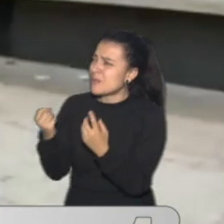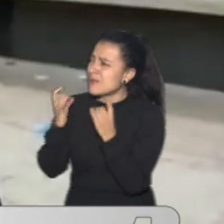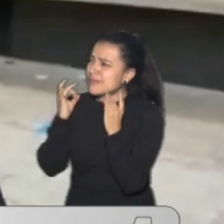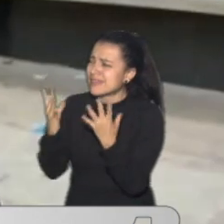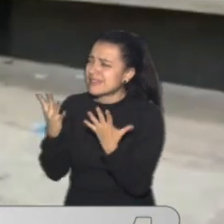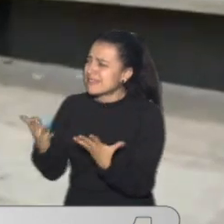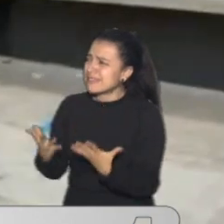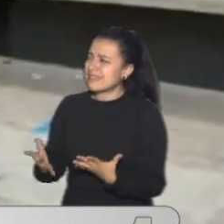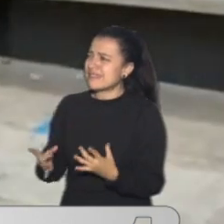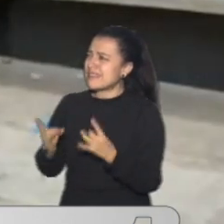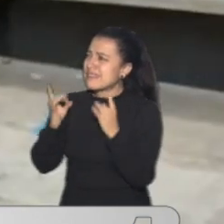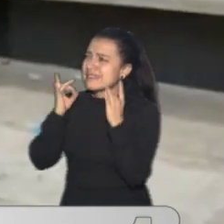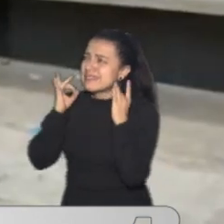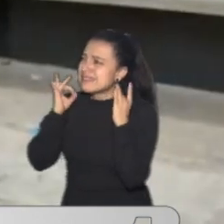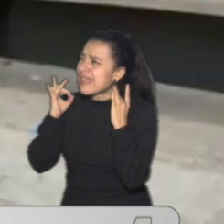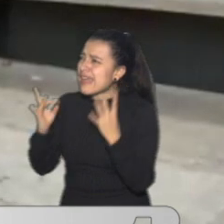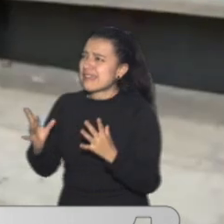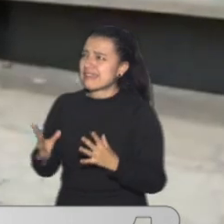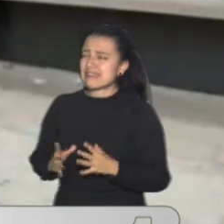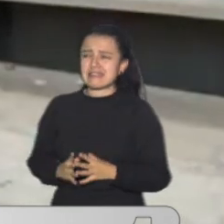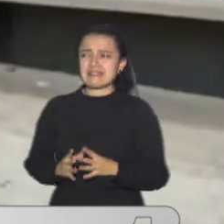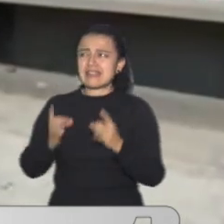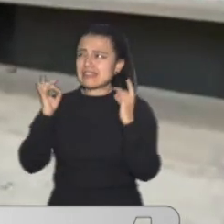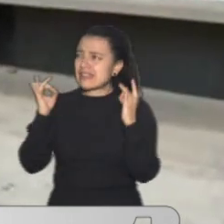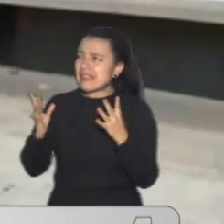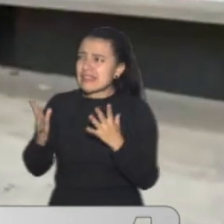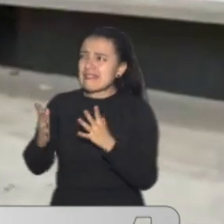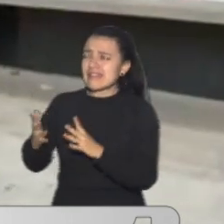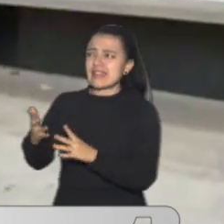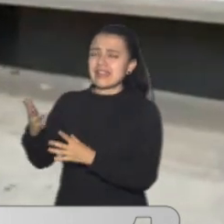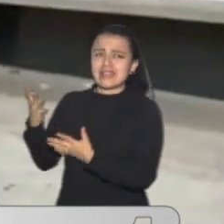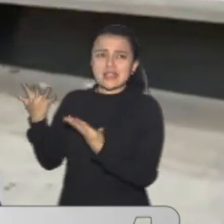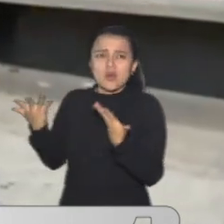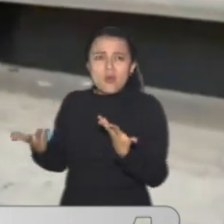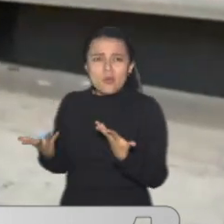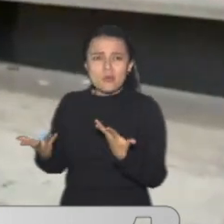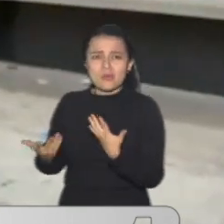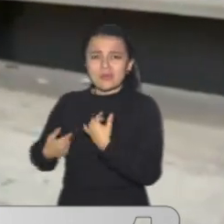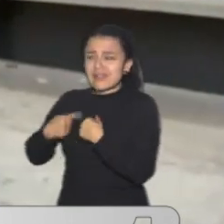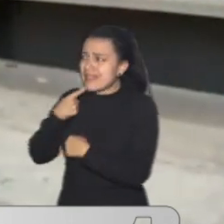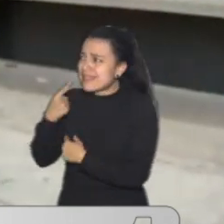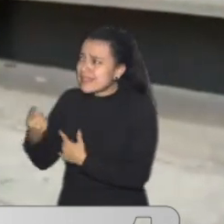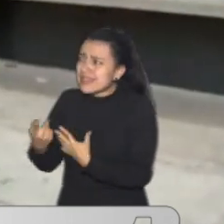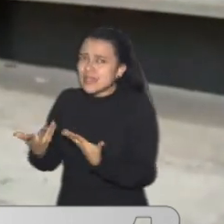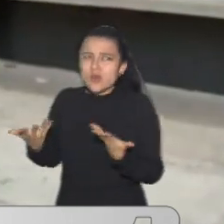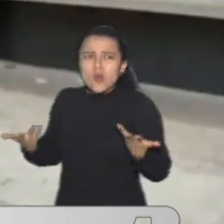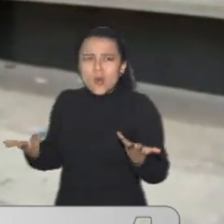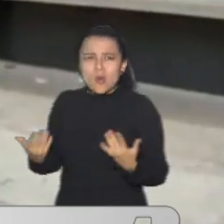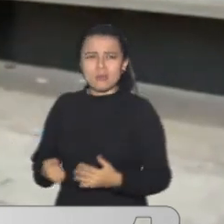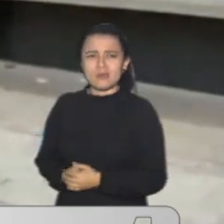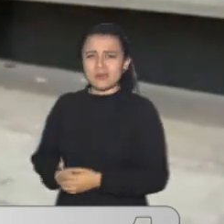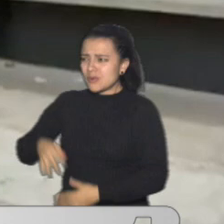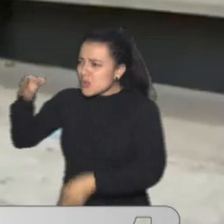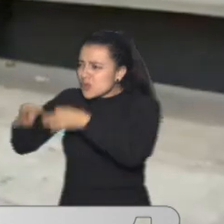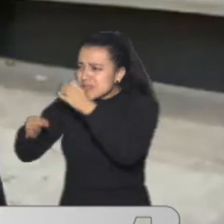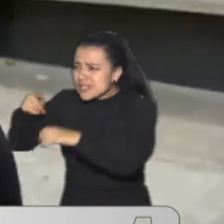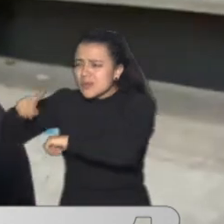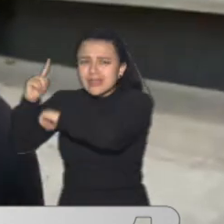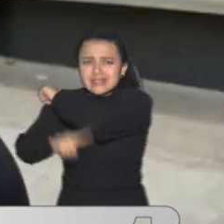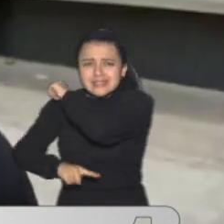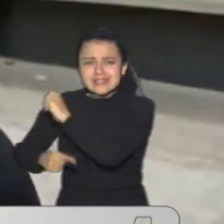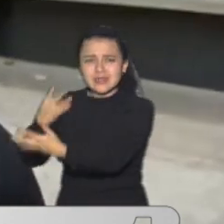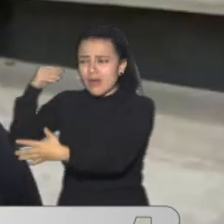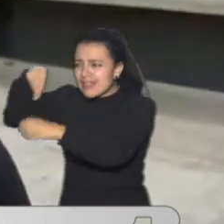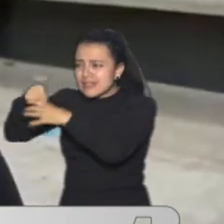donde se coló muy bien y nada porque para poder pagar cuando